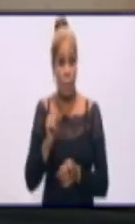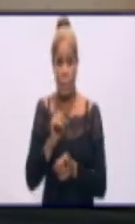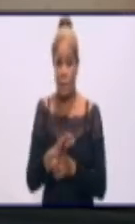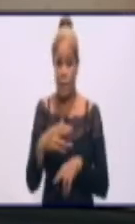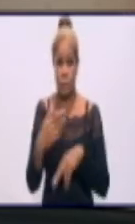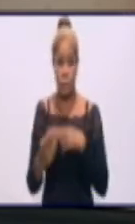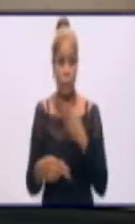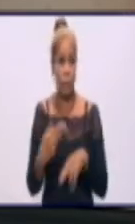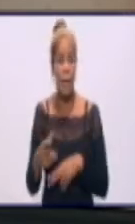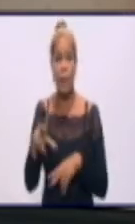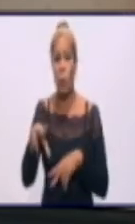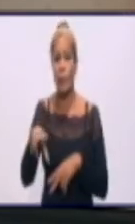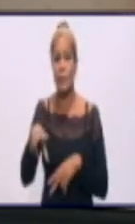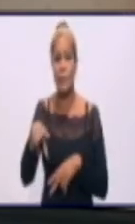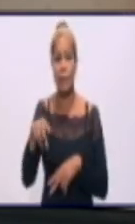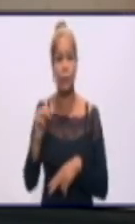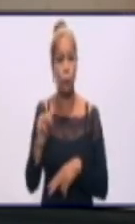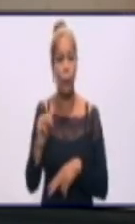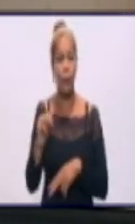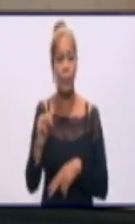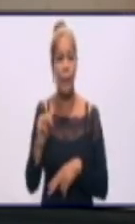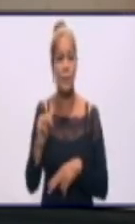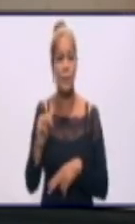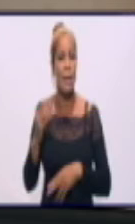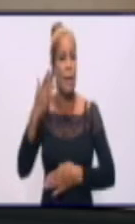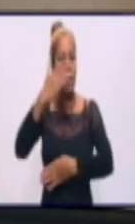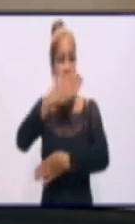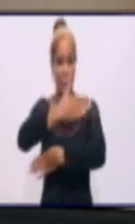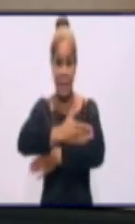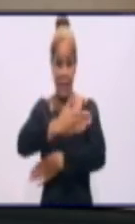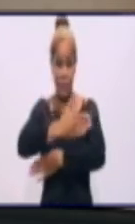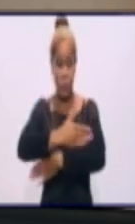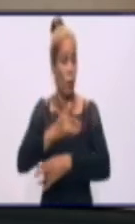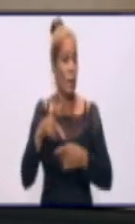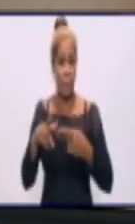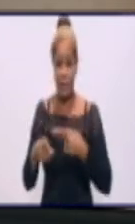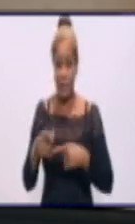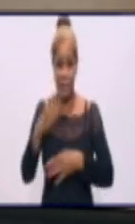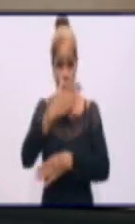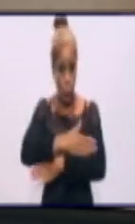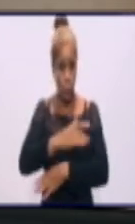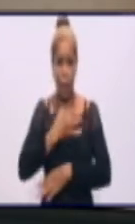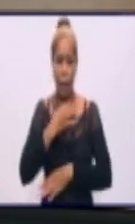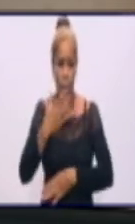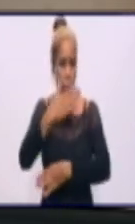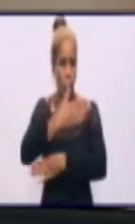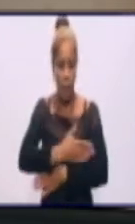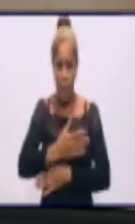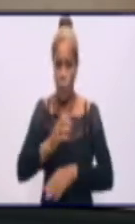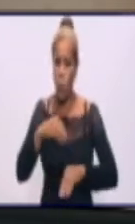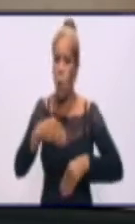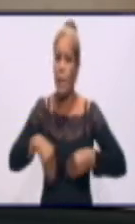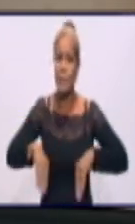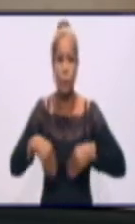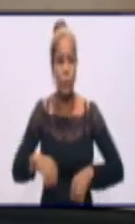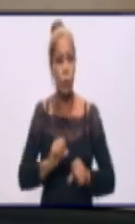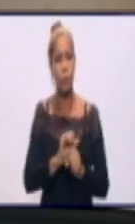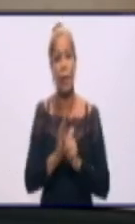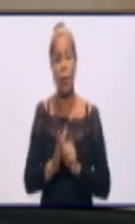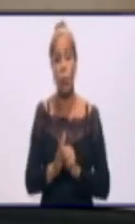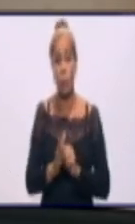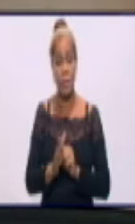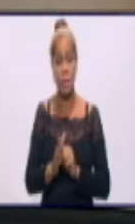y de esas nuevas indicaciones y transformaciones, realmente el sistema como tal no ha